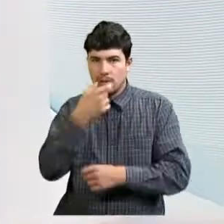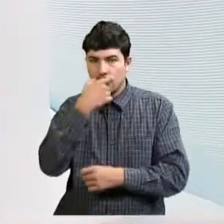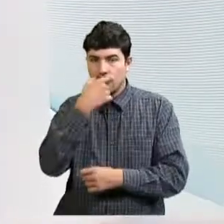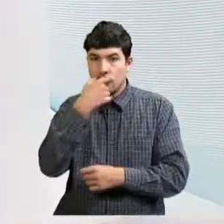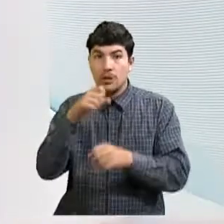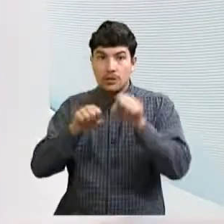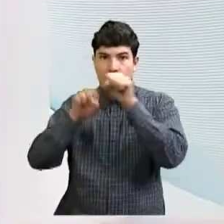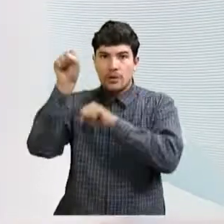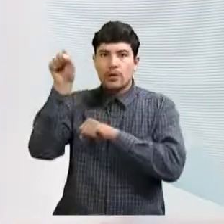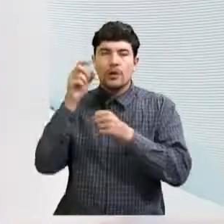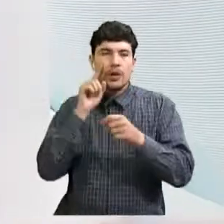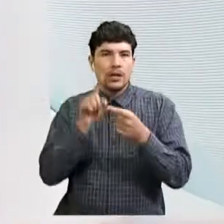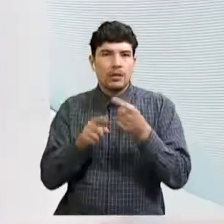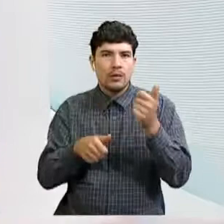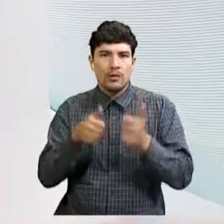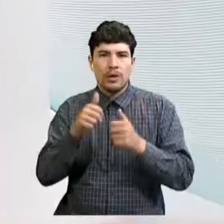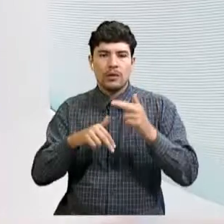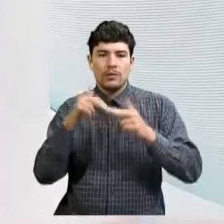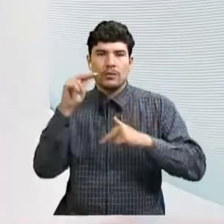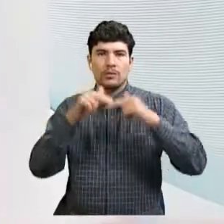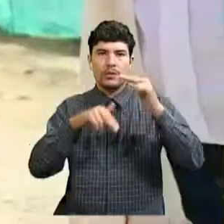construyendo un departamento más competitivo.